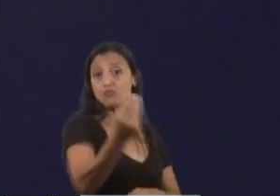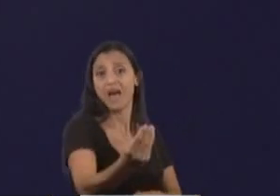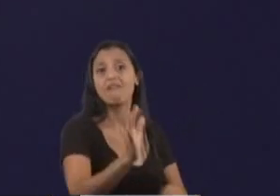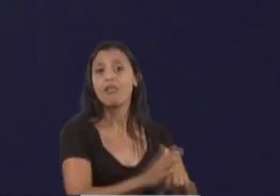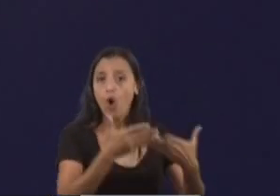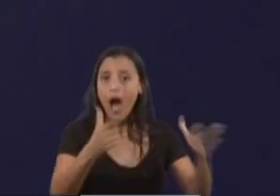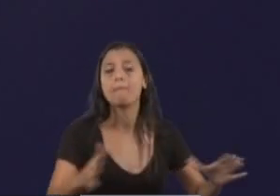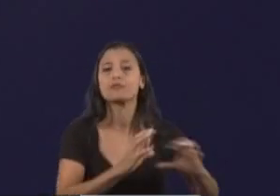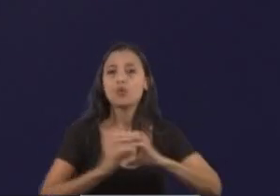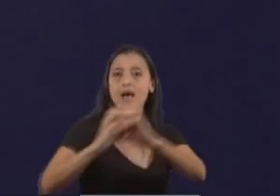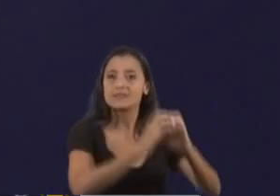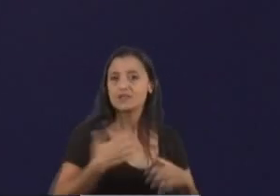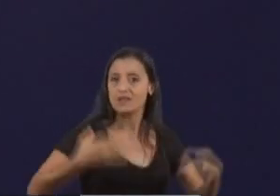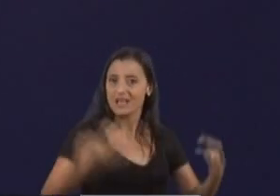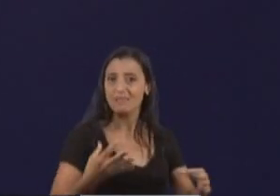ordinarias.